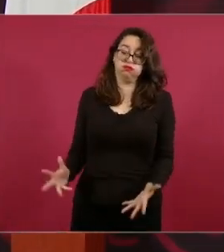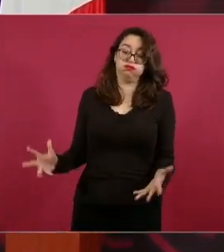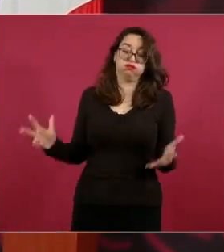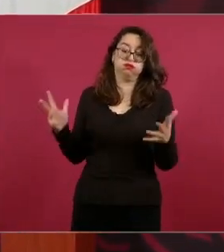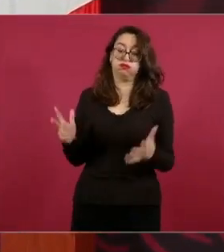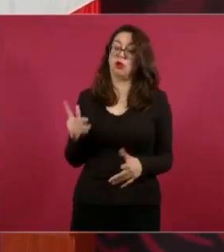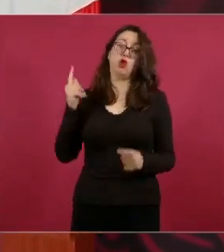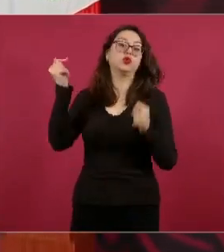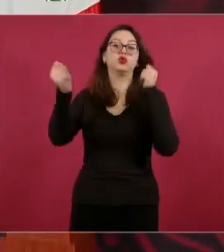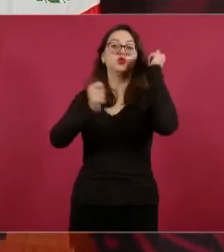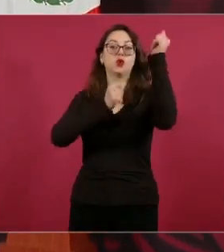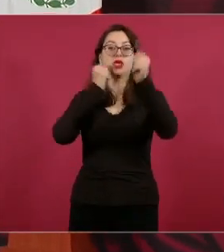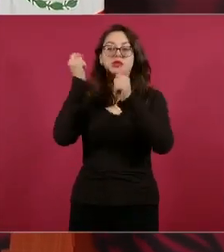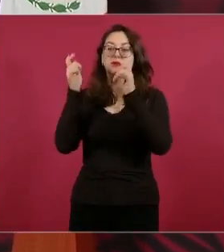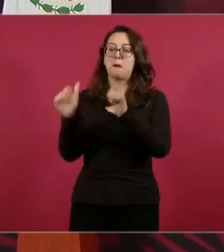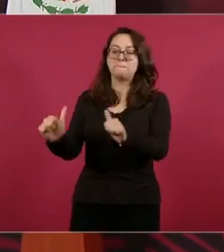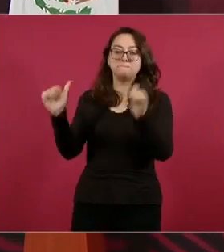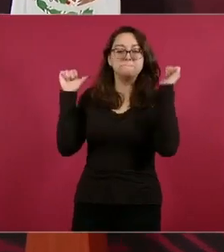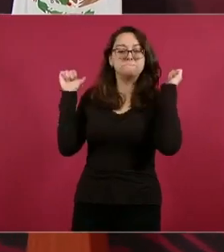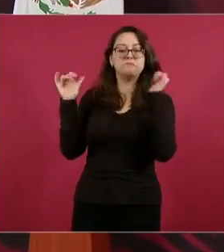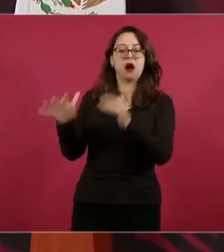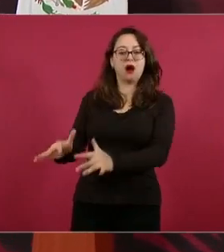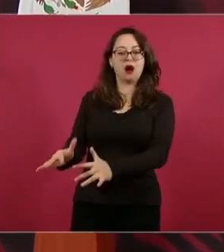la llegada del turismo